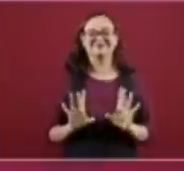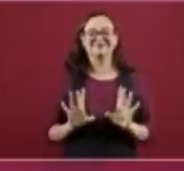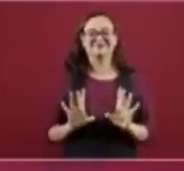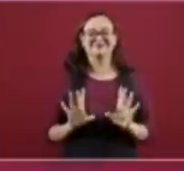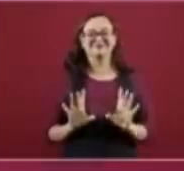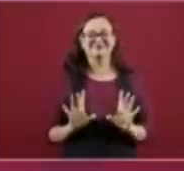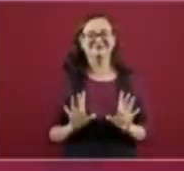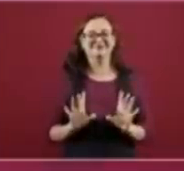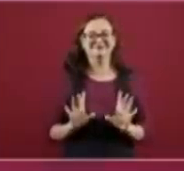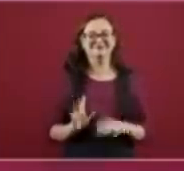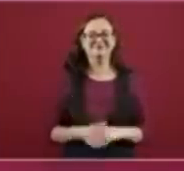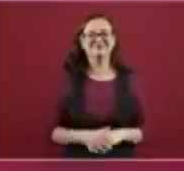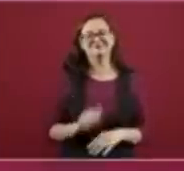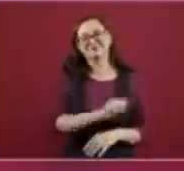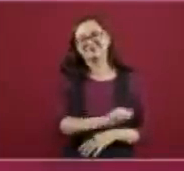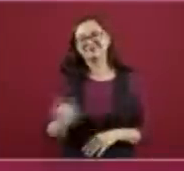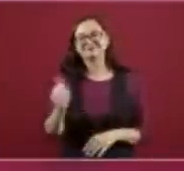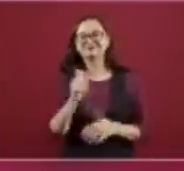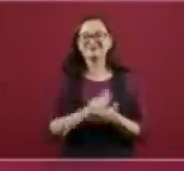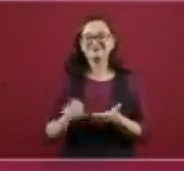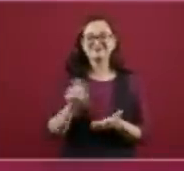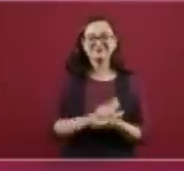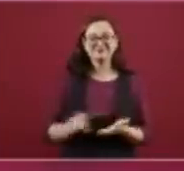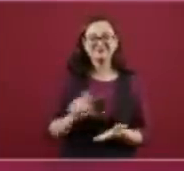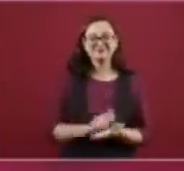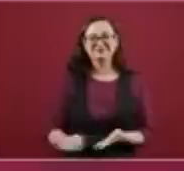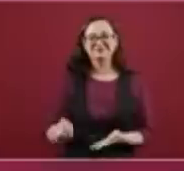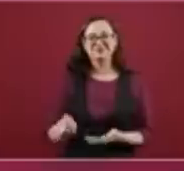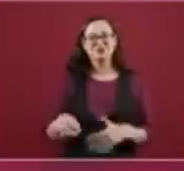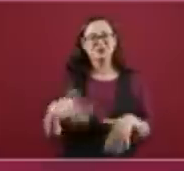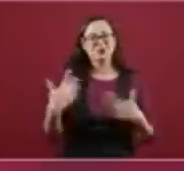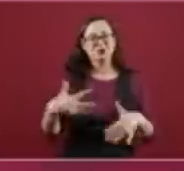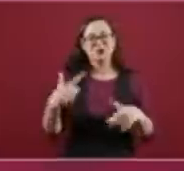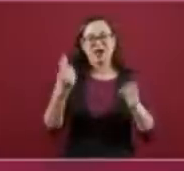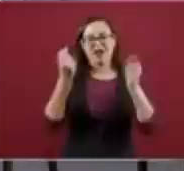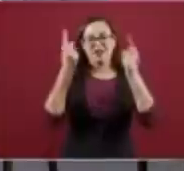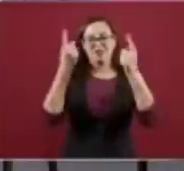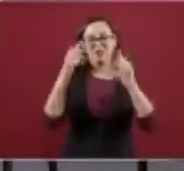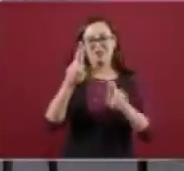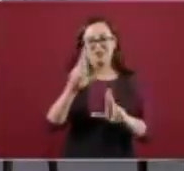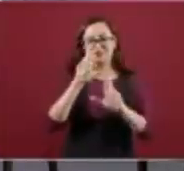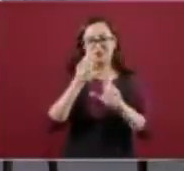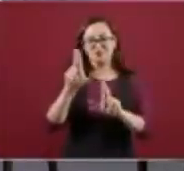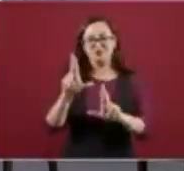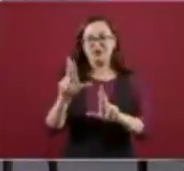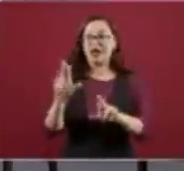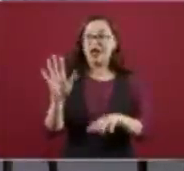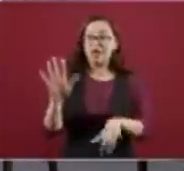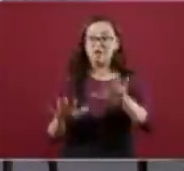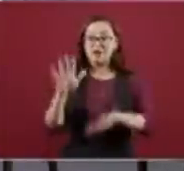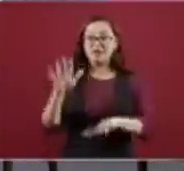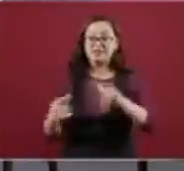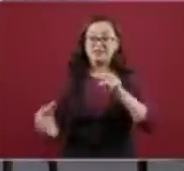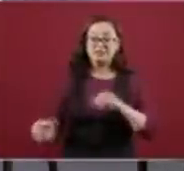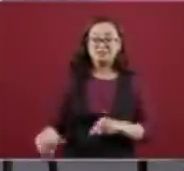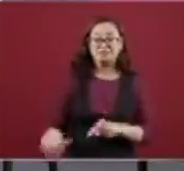hay un escritor que respeto mucho, aunque a veces no coincido con él